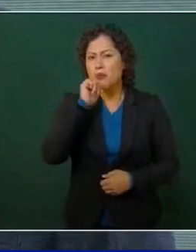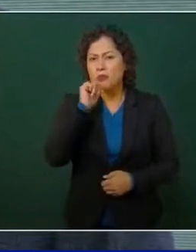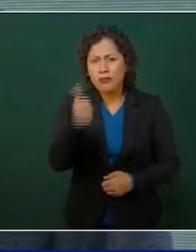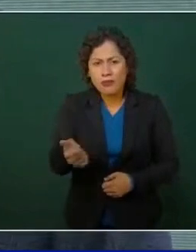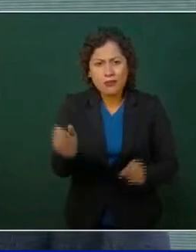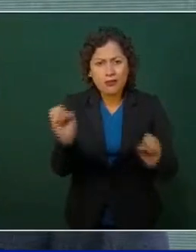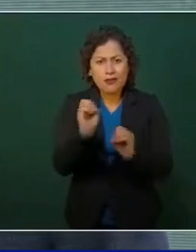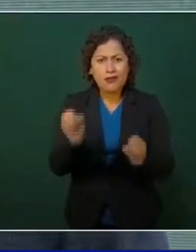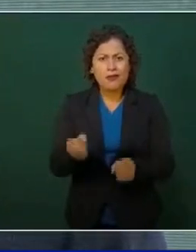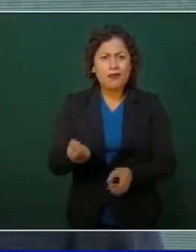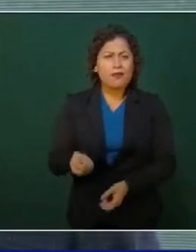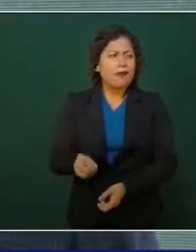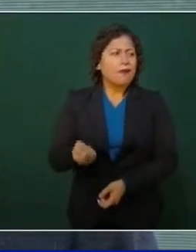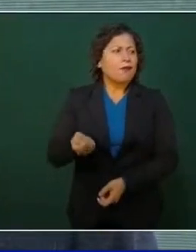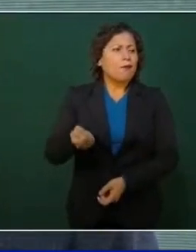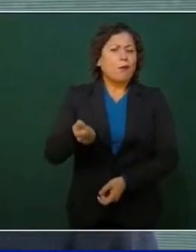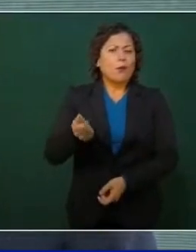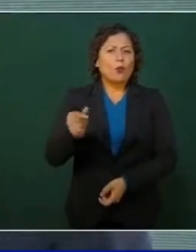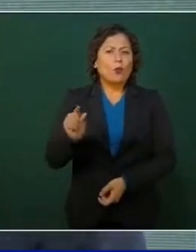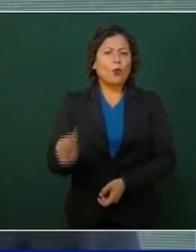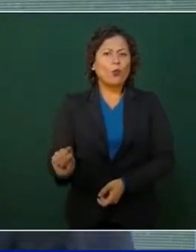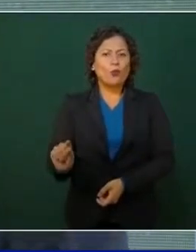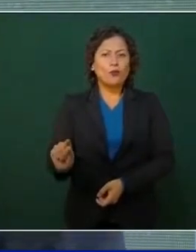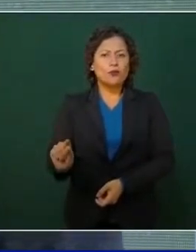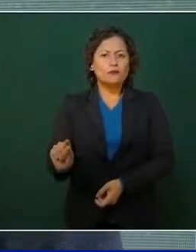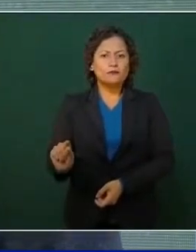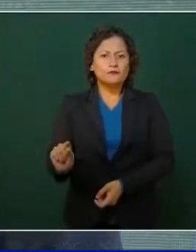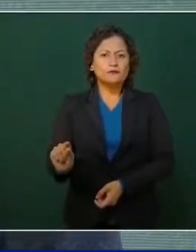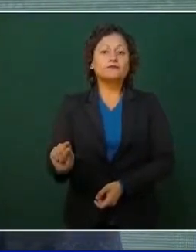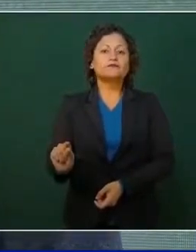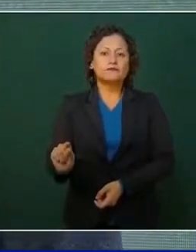migajas, y eso cuando había elecciones,